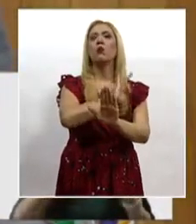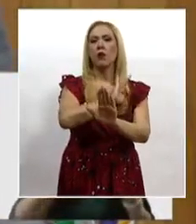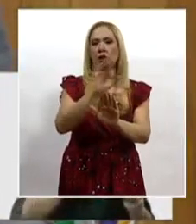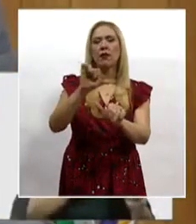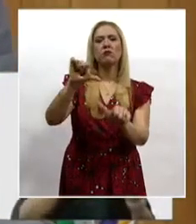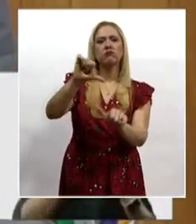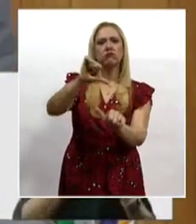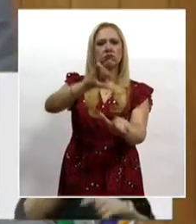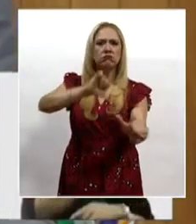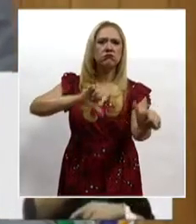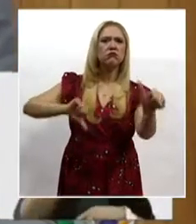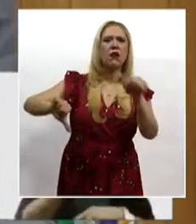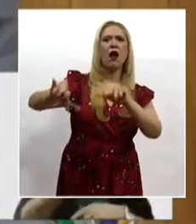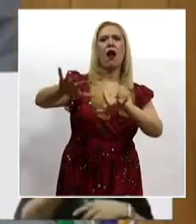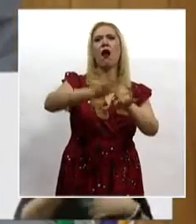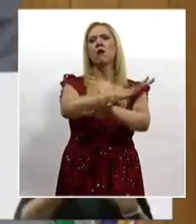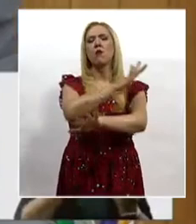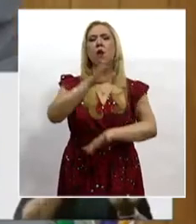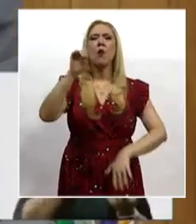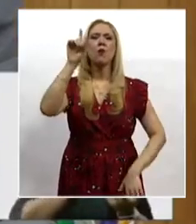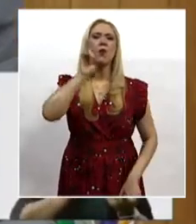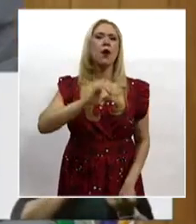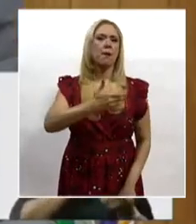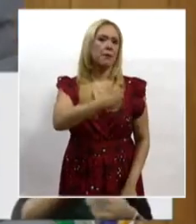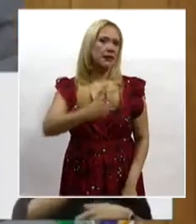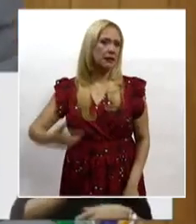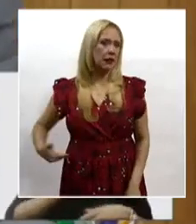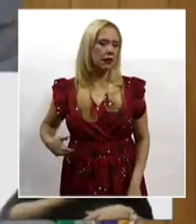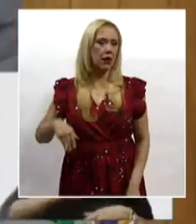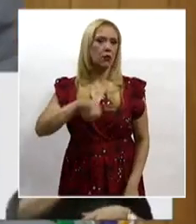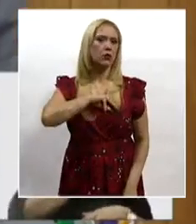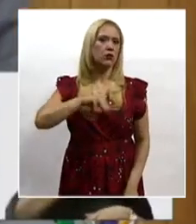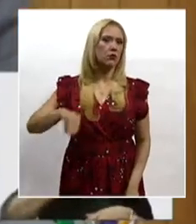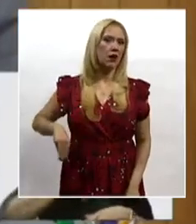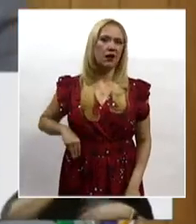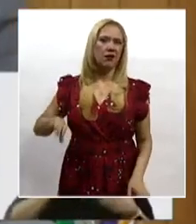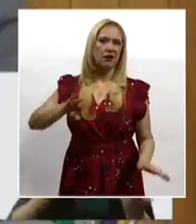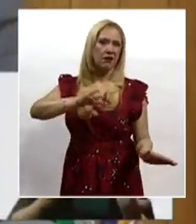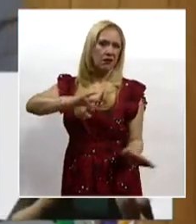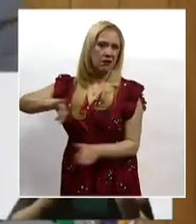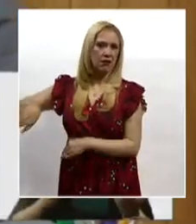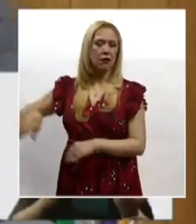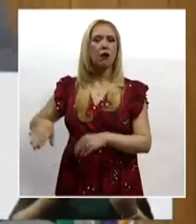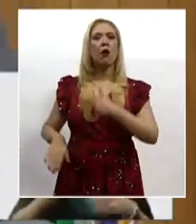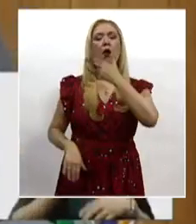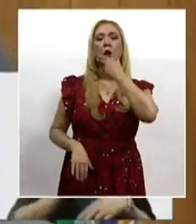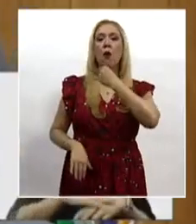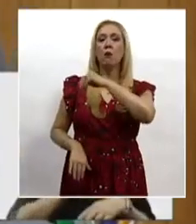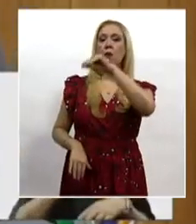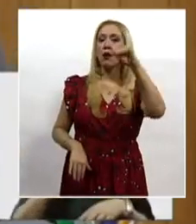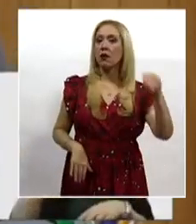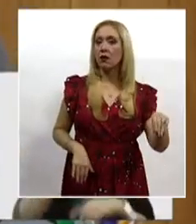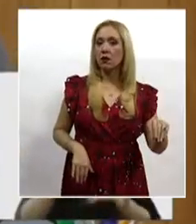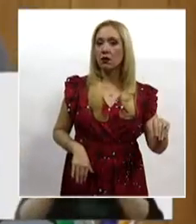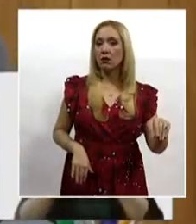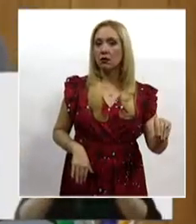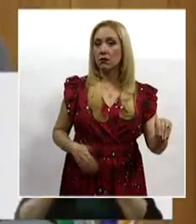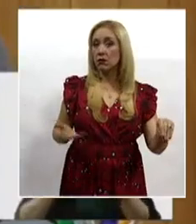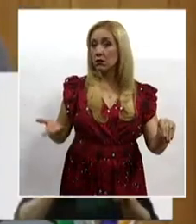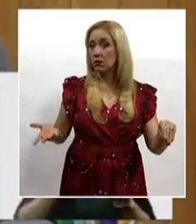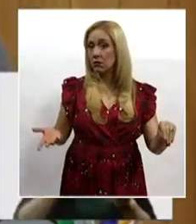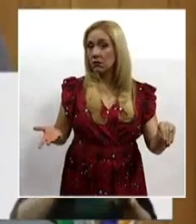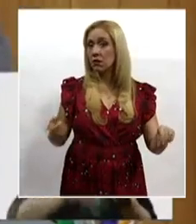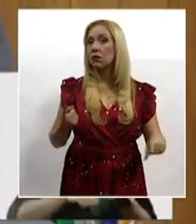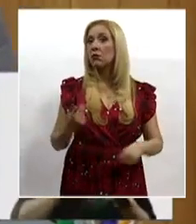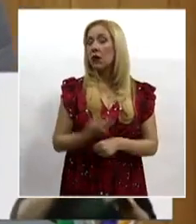sustituidas las mujeres presidentas municipales por varones? Pues el incentivo que